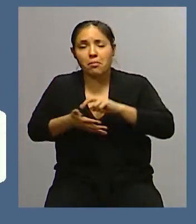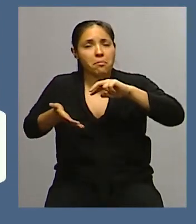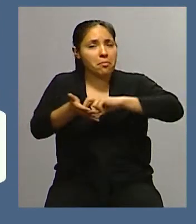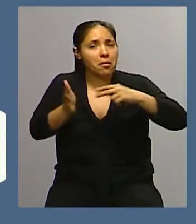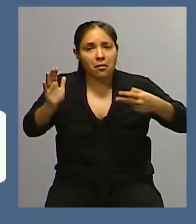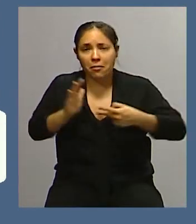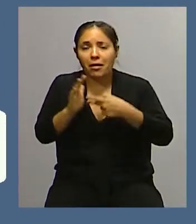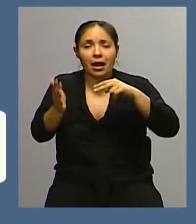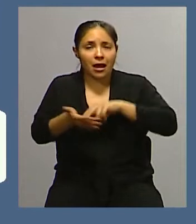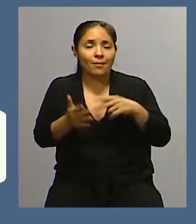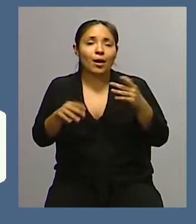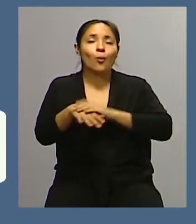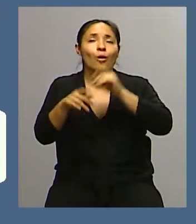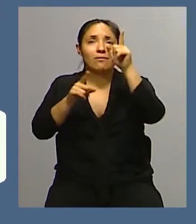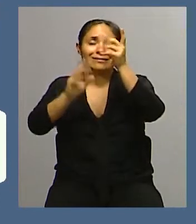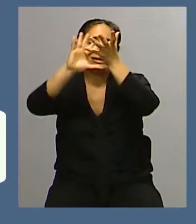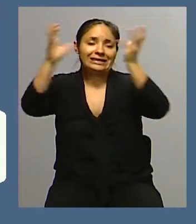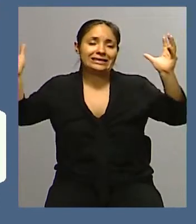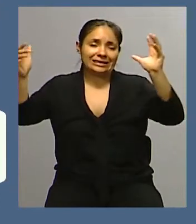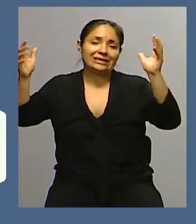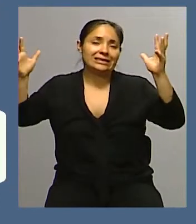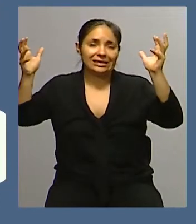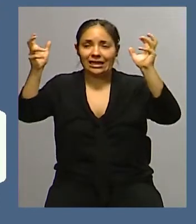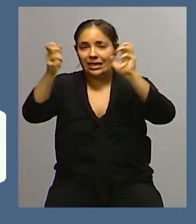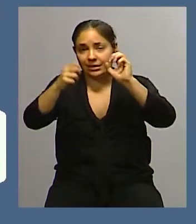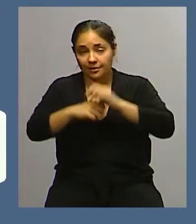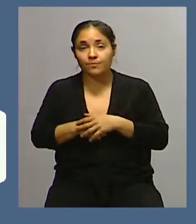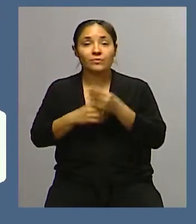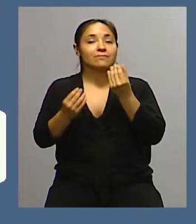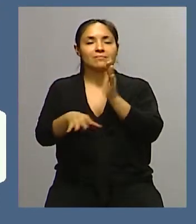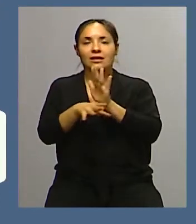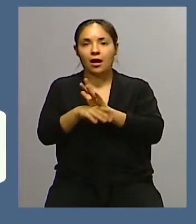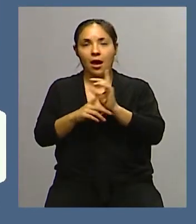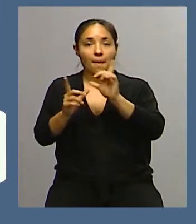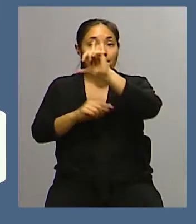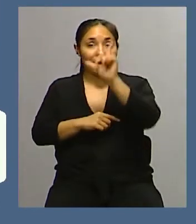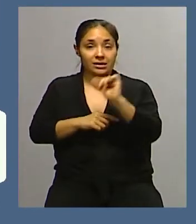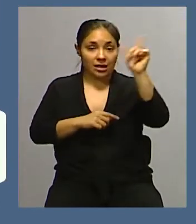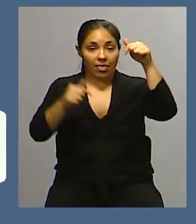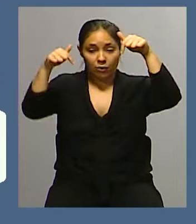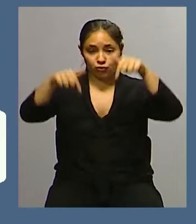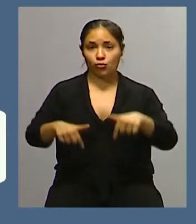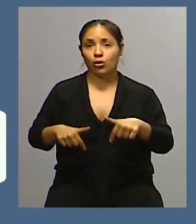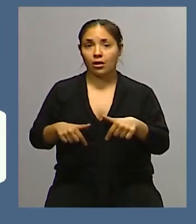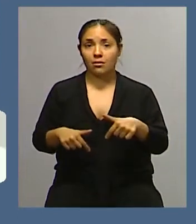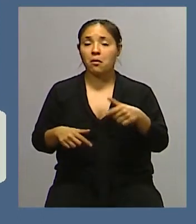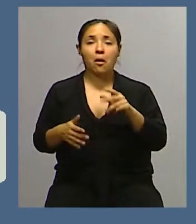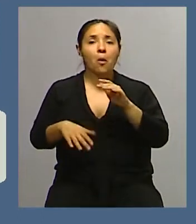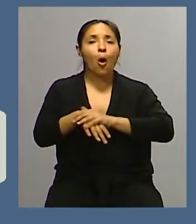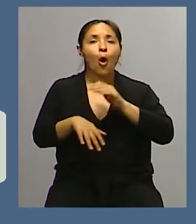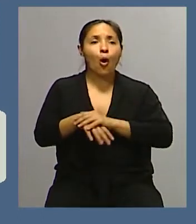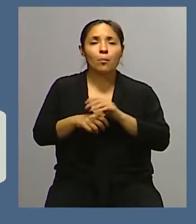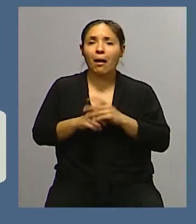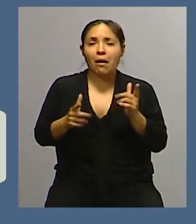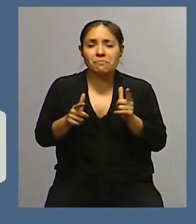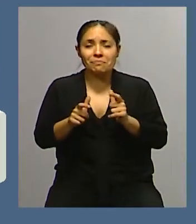modificaciones por la crisis climática. ¿Esto qué quiere decir? Que los países del sur somos los que menos hemos generado estos conflictos y somos los que